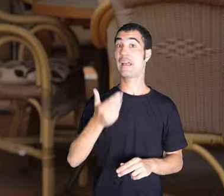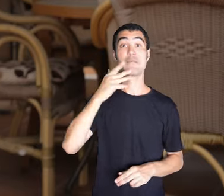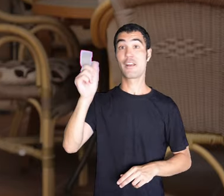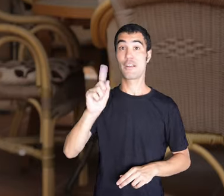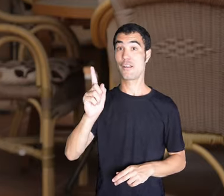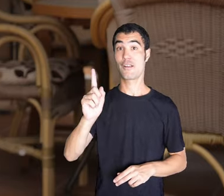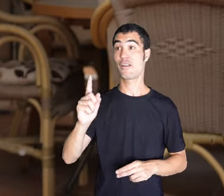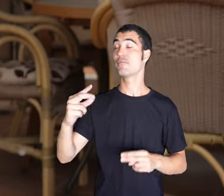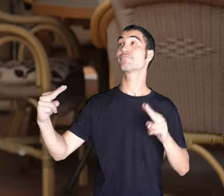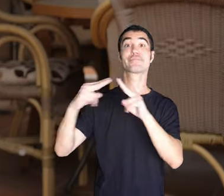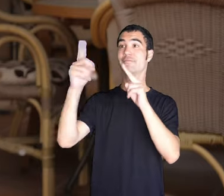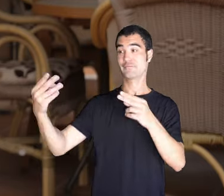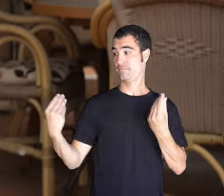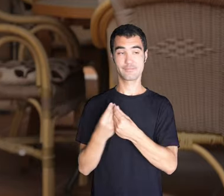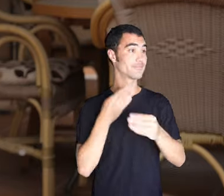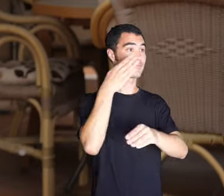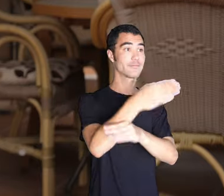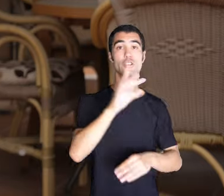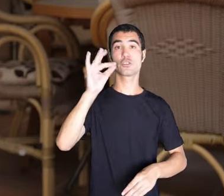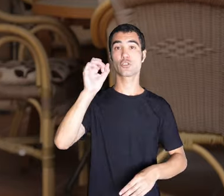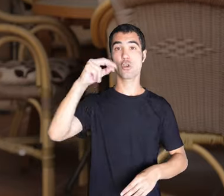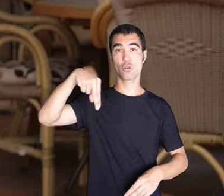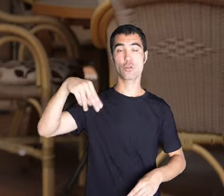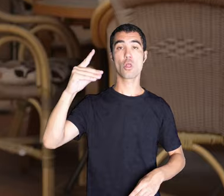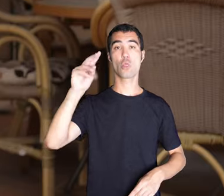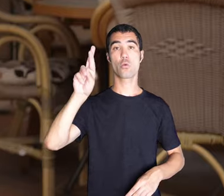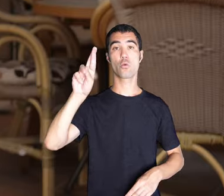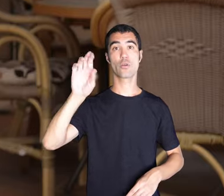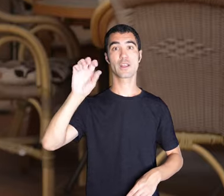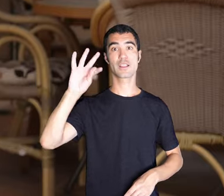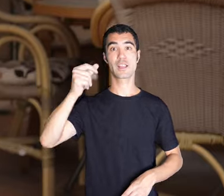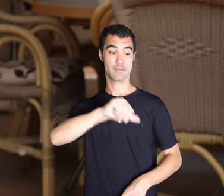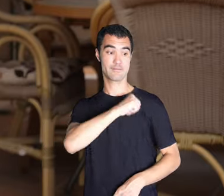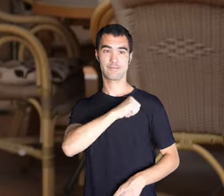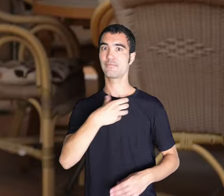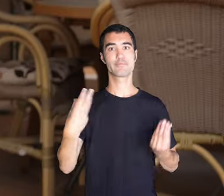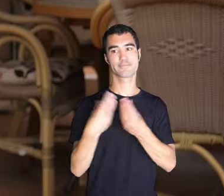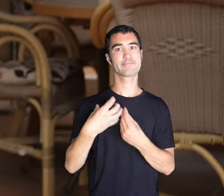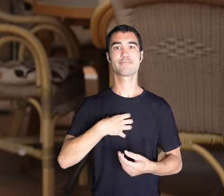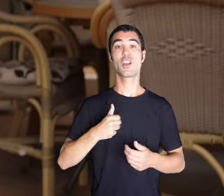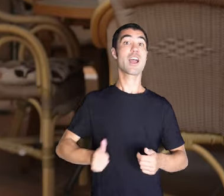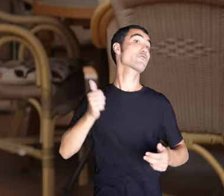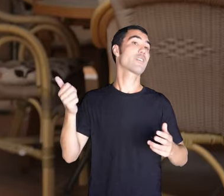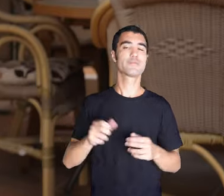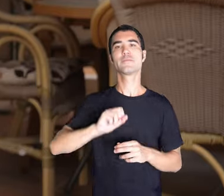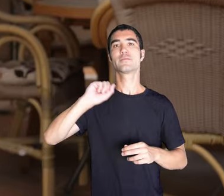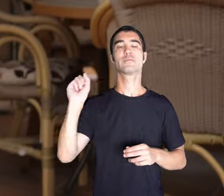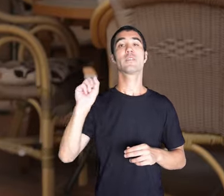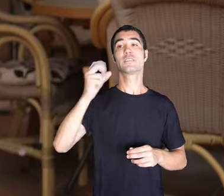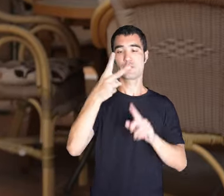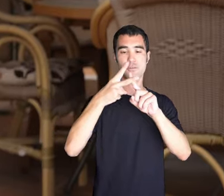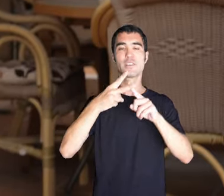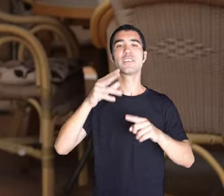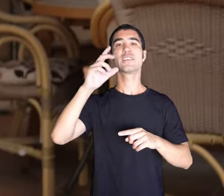no habría podido estar a Sondureta conmigo. Lo que pasó con Chisco, que es mi hijo que vende